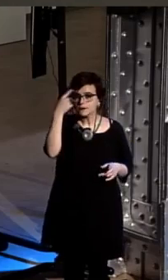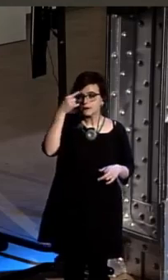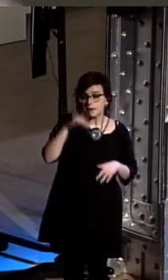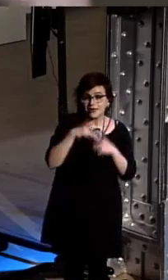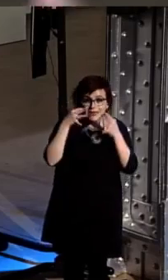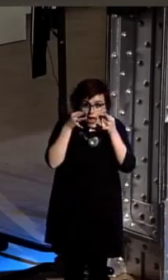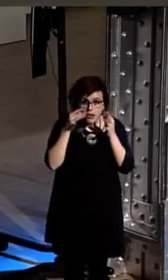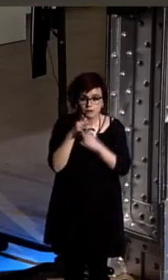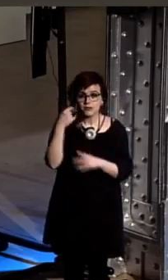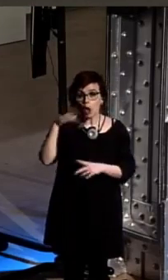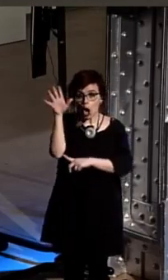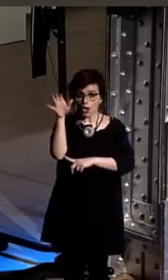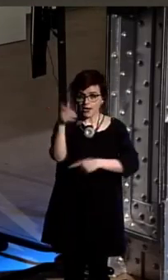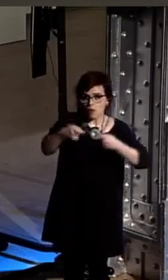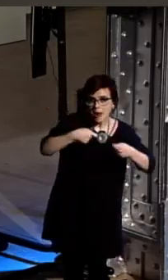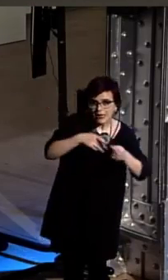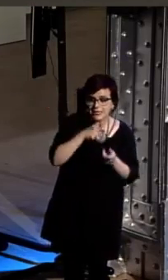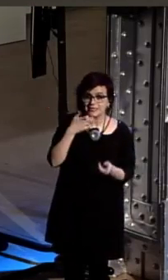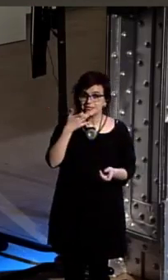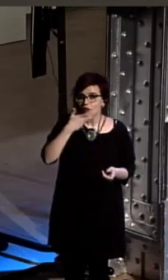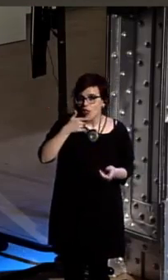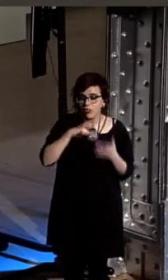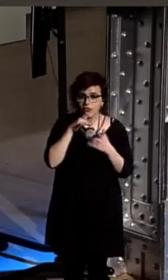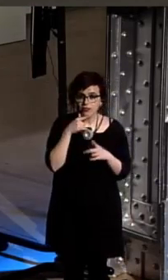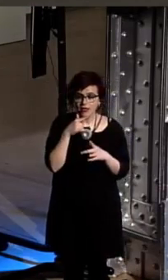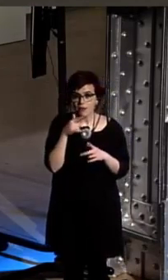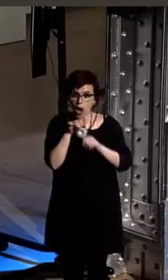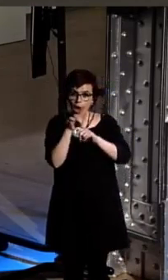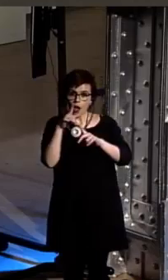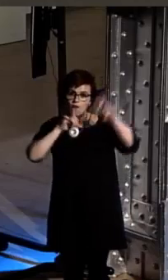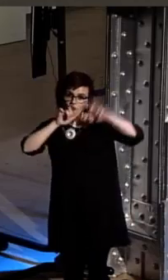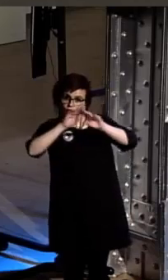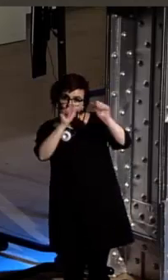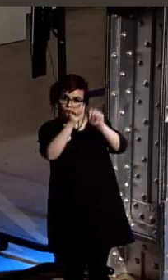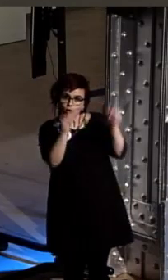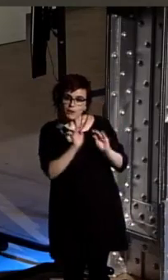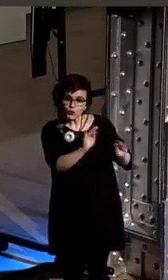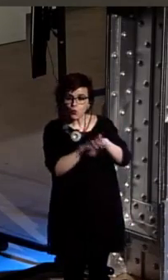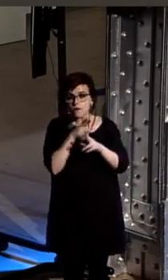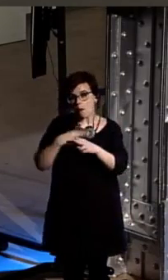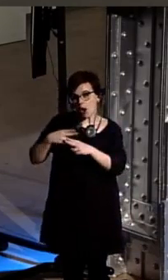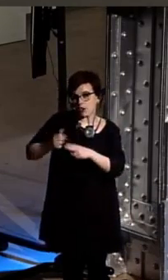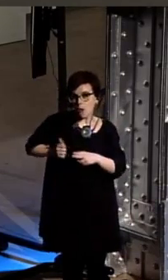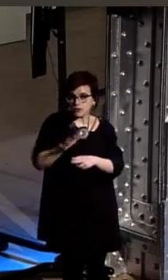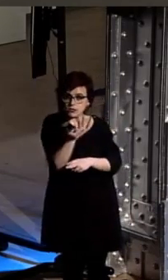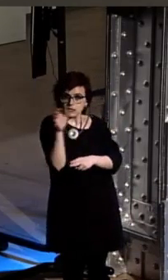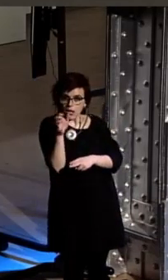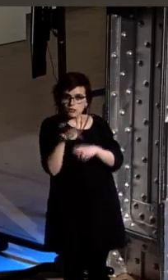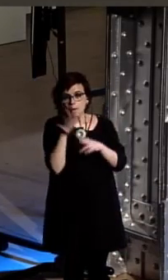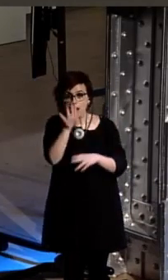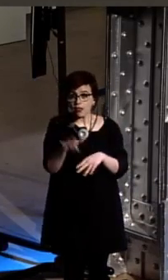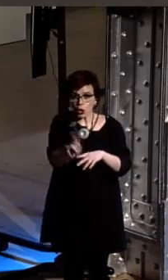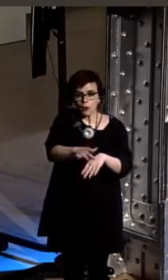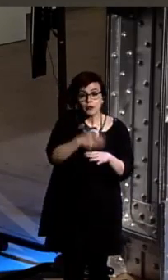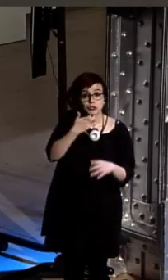haciendo neuromarketing, si conocen sus propios sesgos y lo que están haciendo los políticos, parece que no sufrirán ese control, pero si no